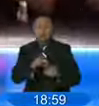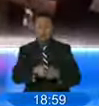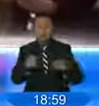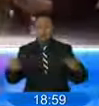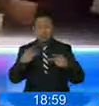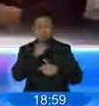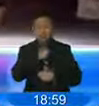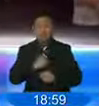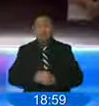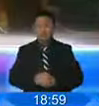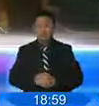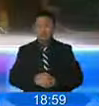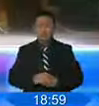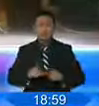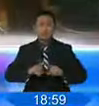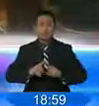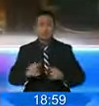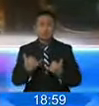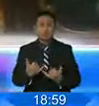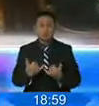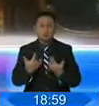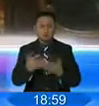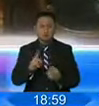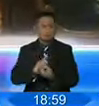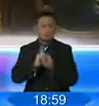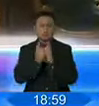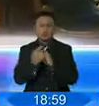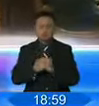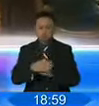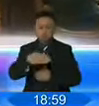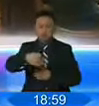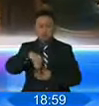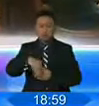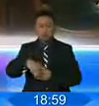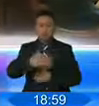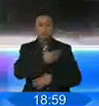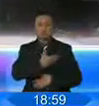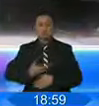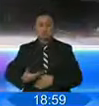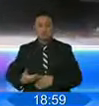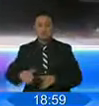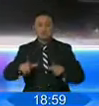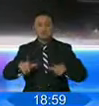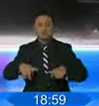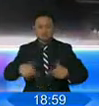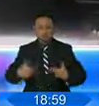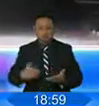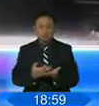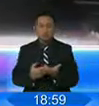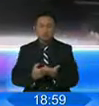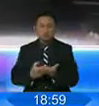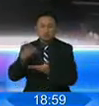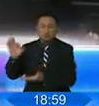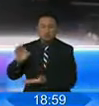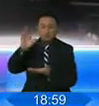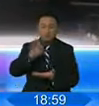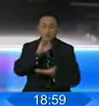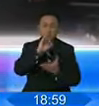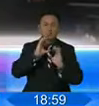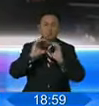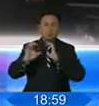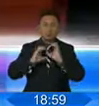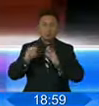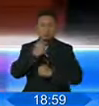privados. Pero esa realidad al parecer va cambiando. Este miércoles el presidente Lenín Moreno mantuvo una reunión con altos directivos de medios de